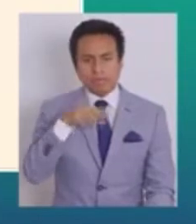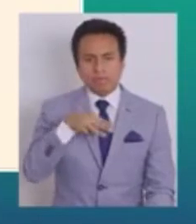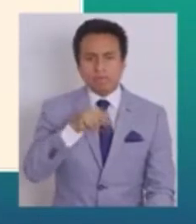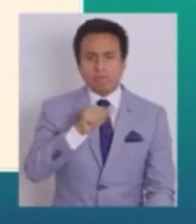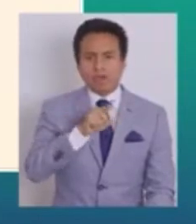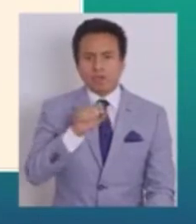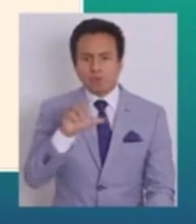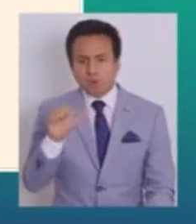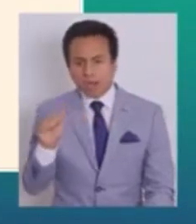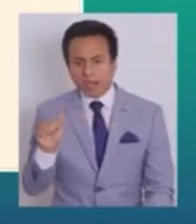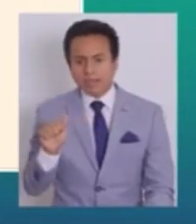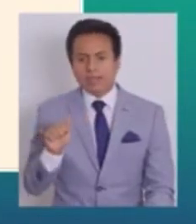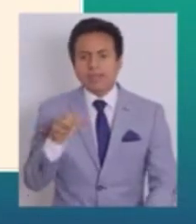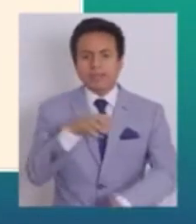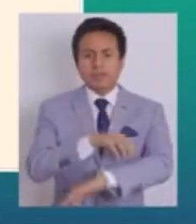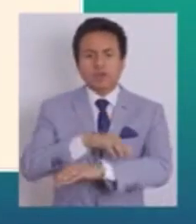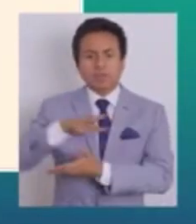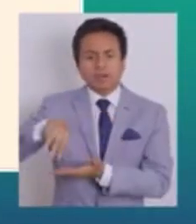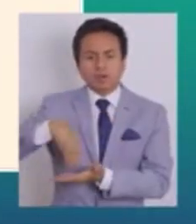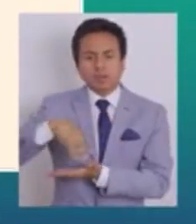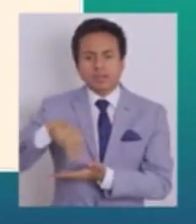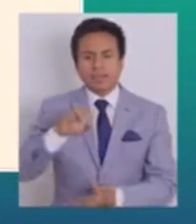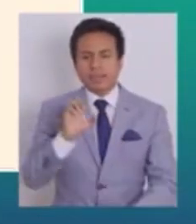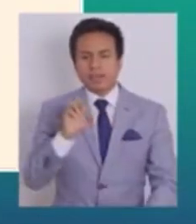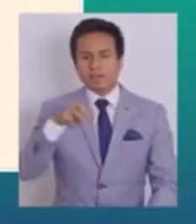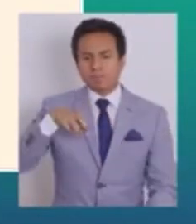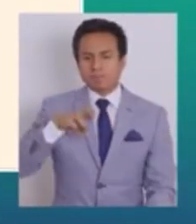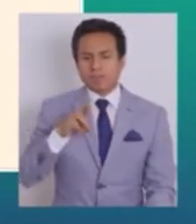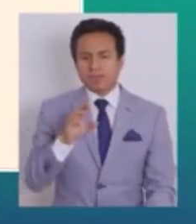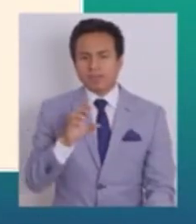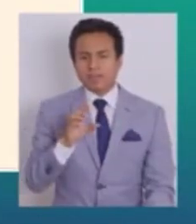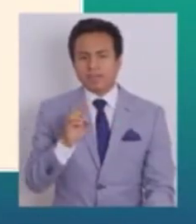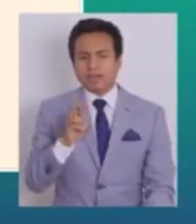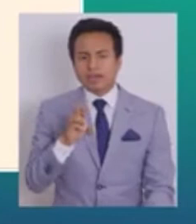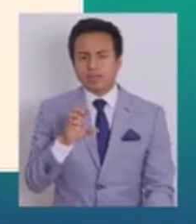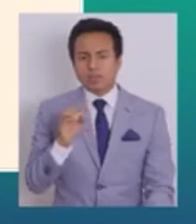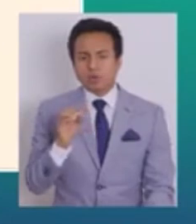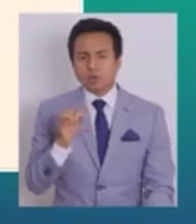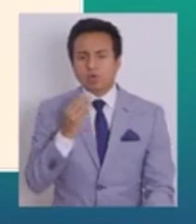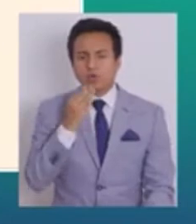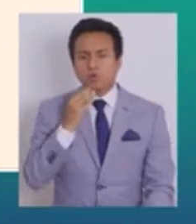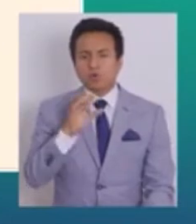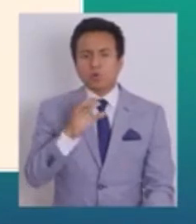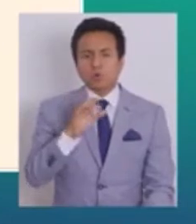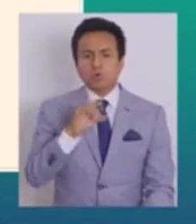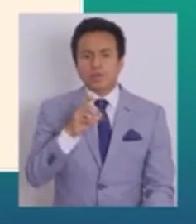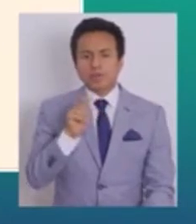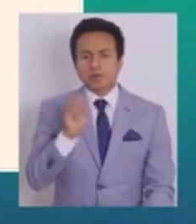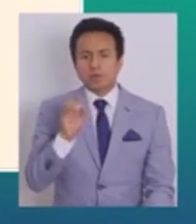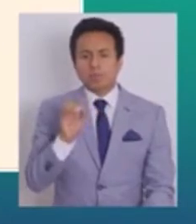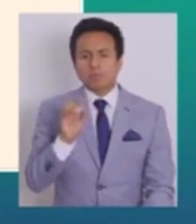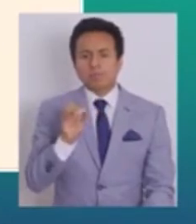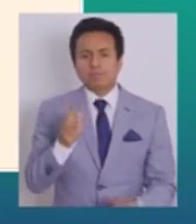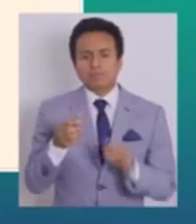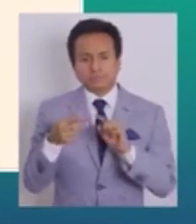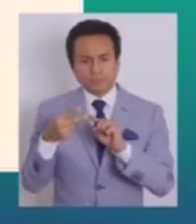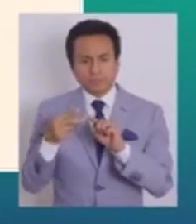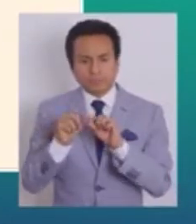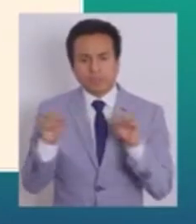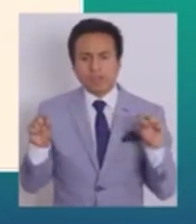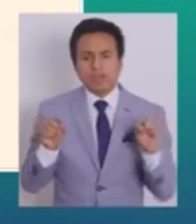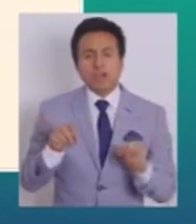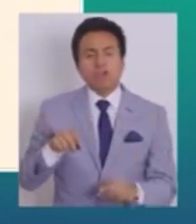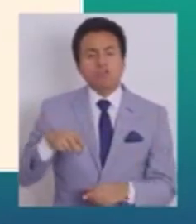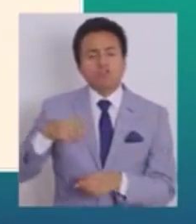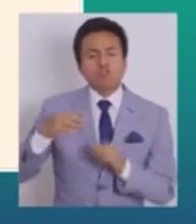en la región de O'Higgins, Mayoa, en la región de Maule, Empedrado, Curepto y Gualañé, en la región de Ñuble,